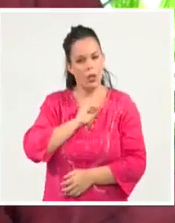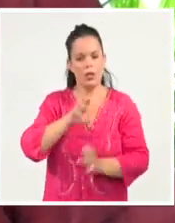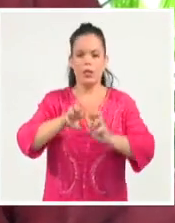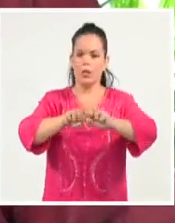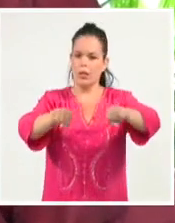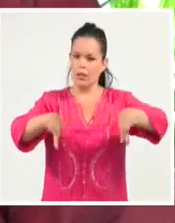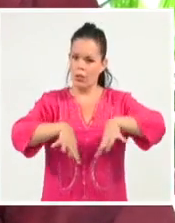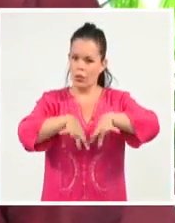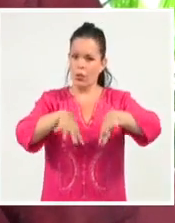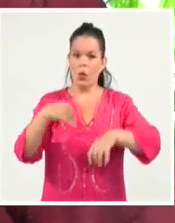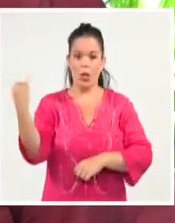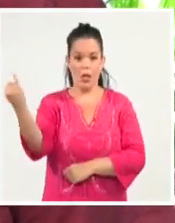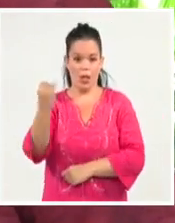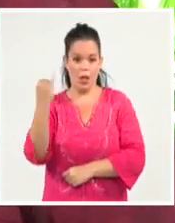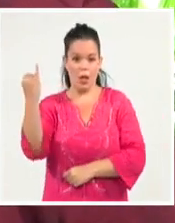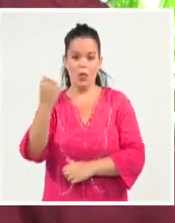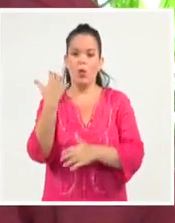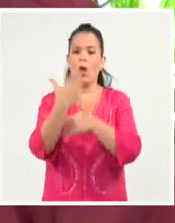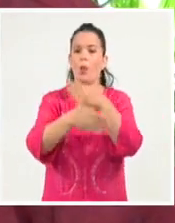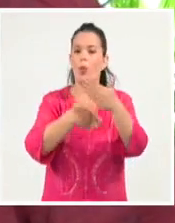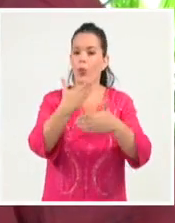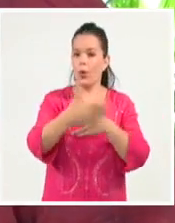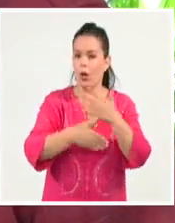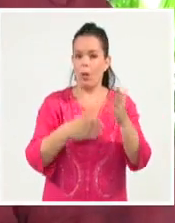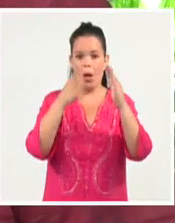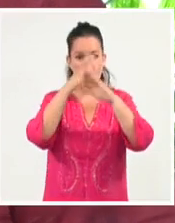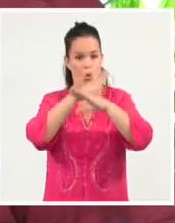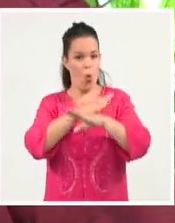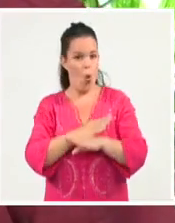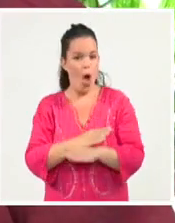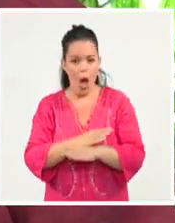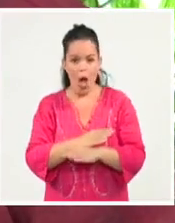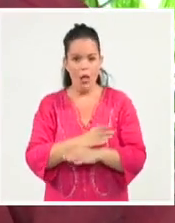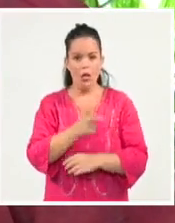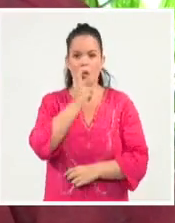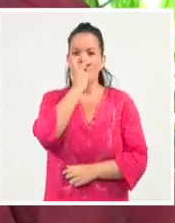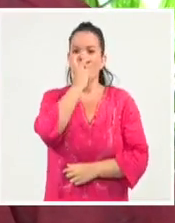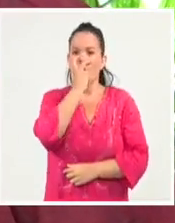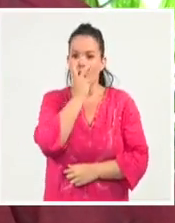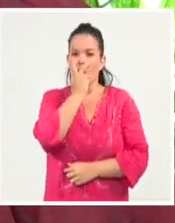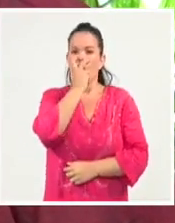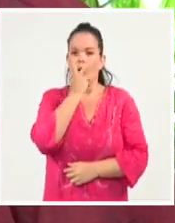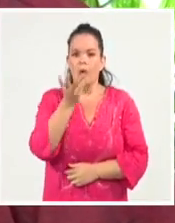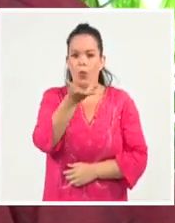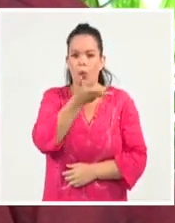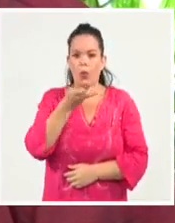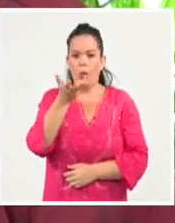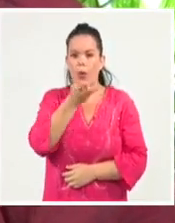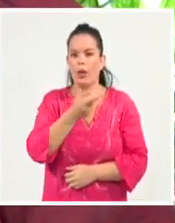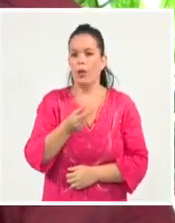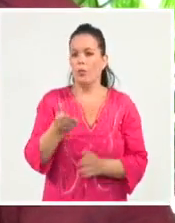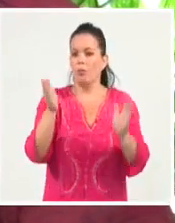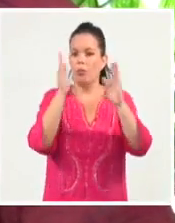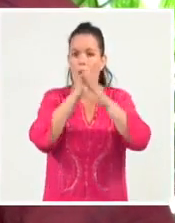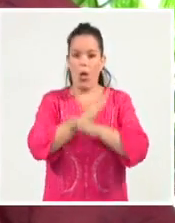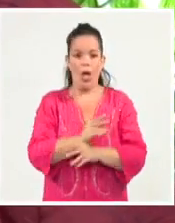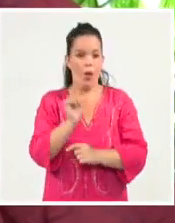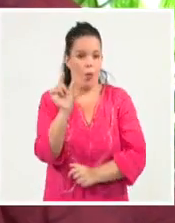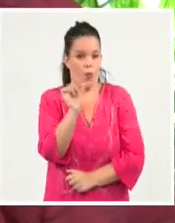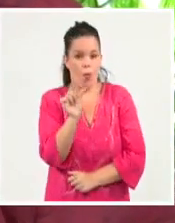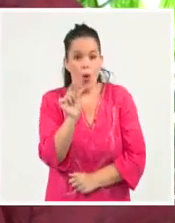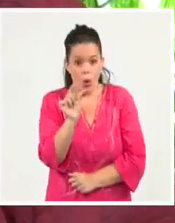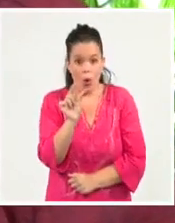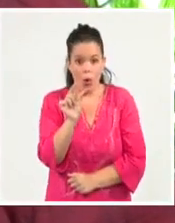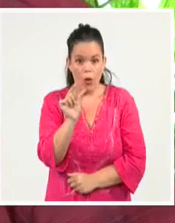no está solo en el país. Todos los que hemos estado siguiendo los medios internacionales hemos visto la real crisis que se presenta en muchos de los países que no tienen